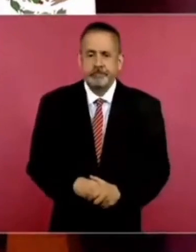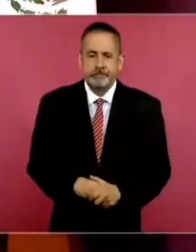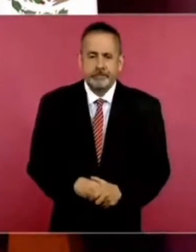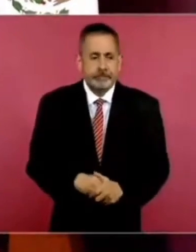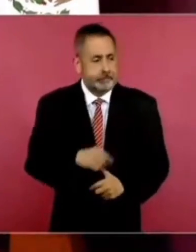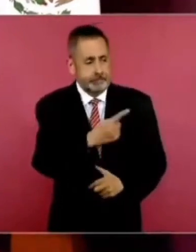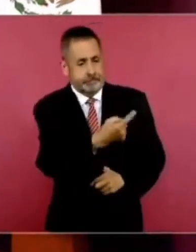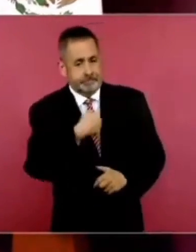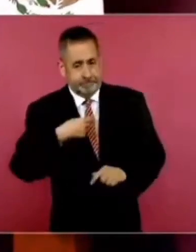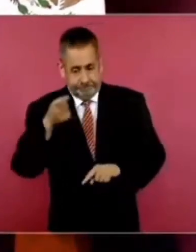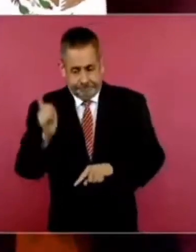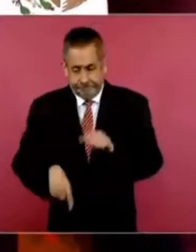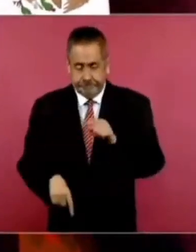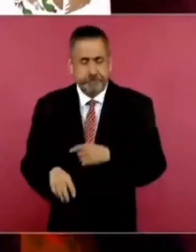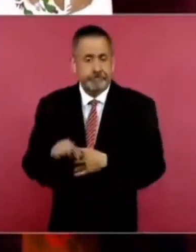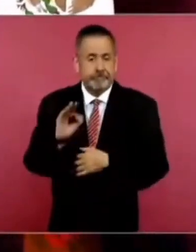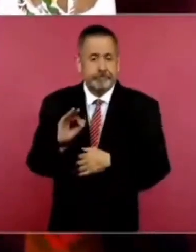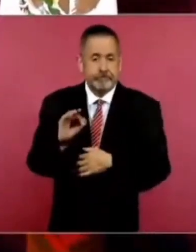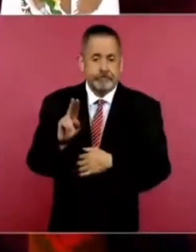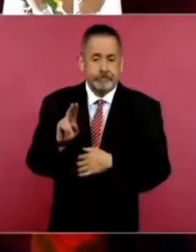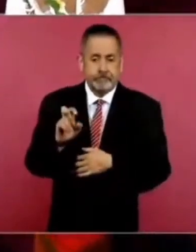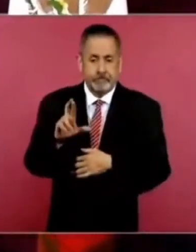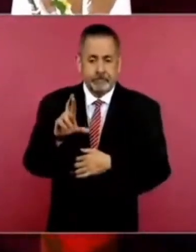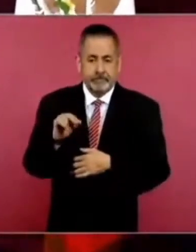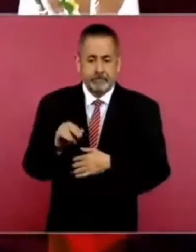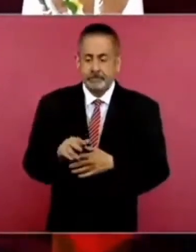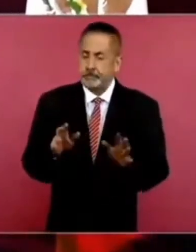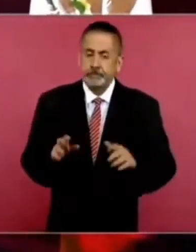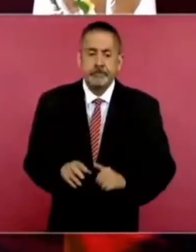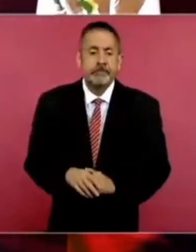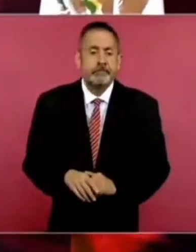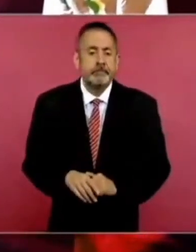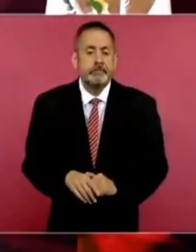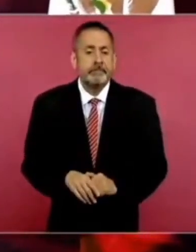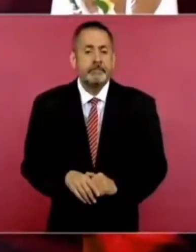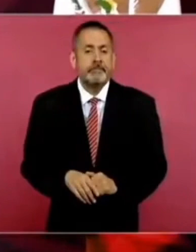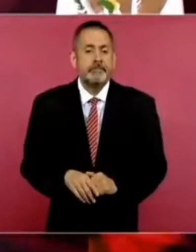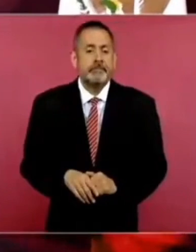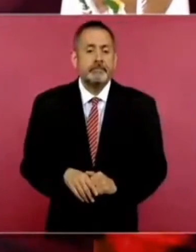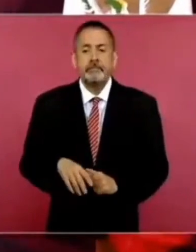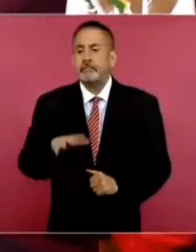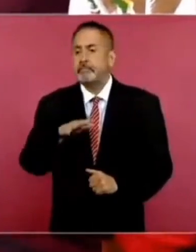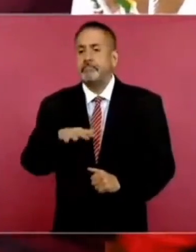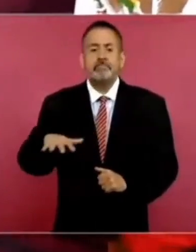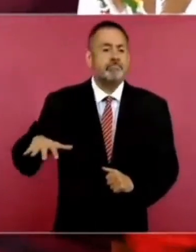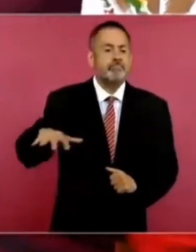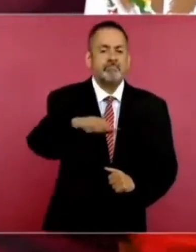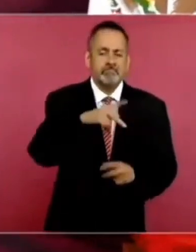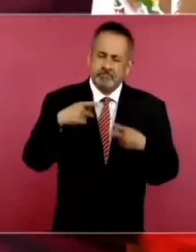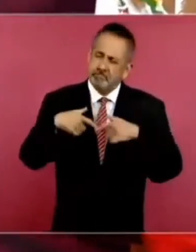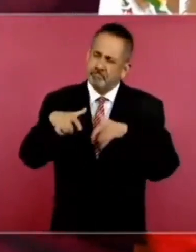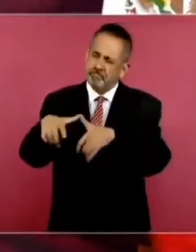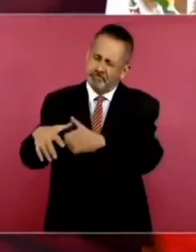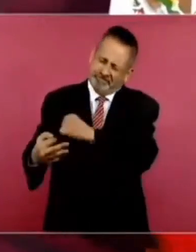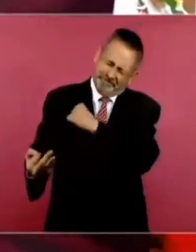y me desaforaron, nada más que el pueblo es mucha pieza